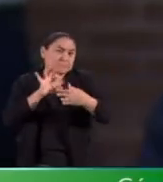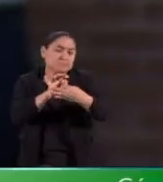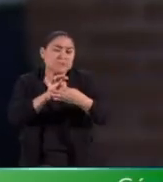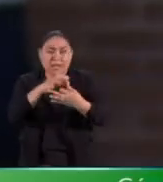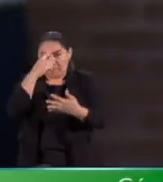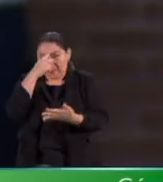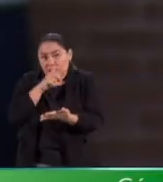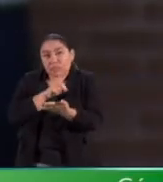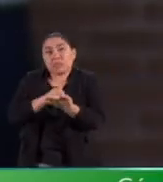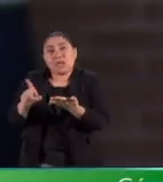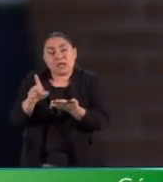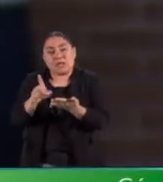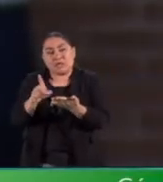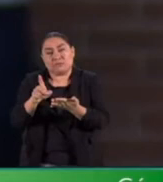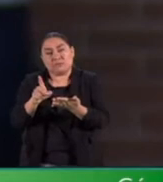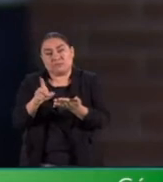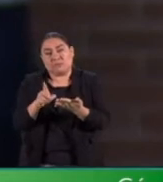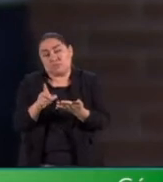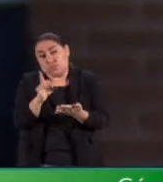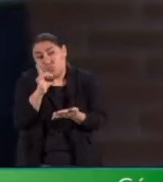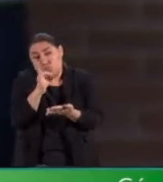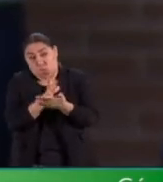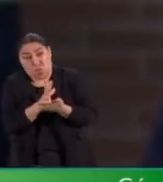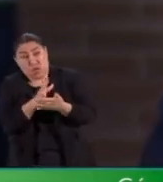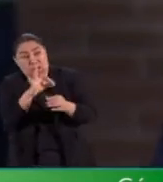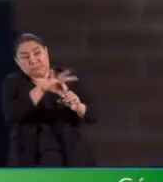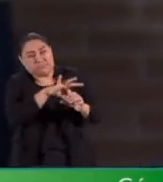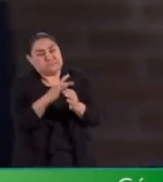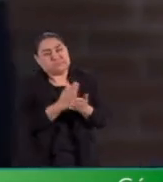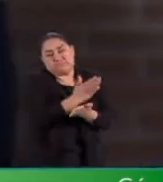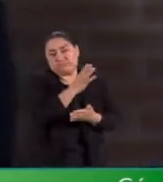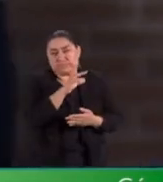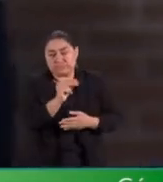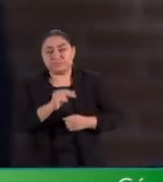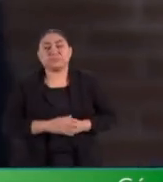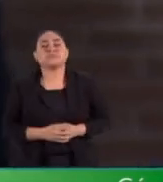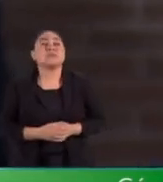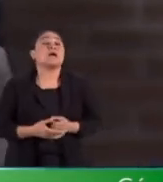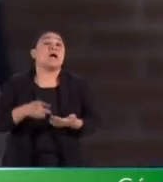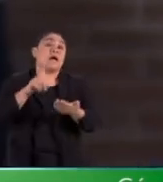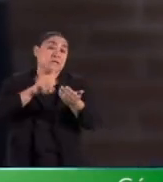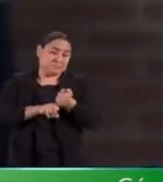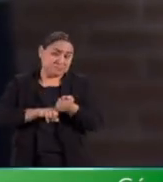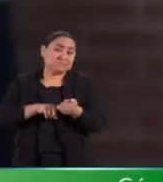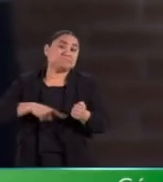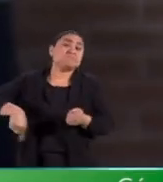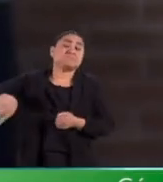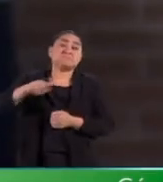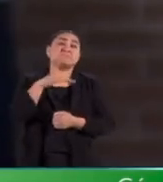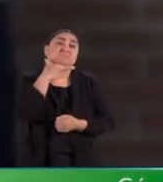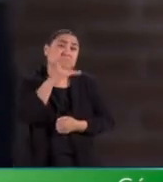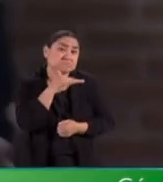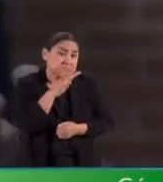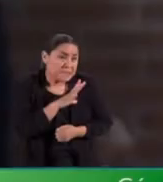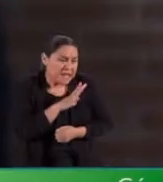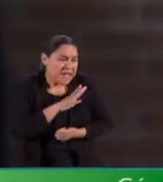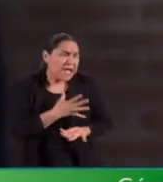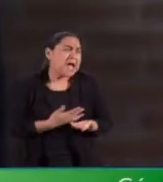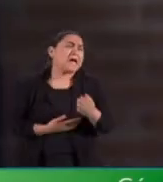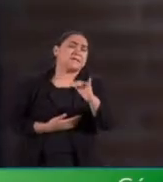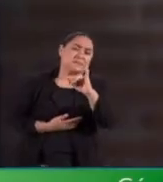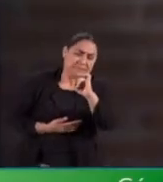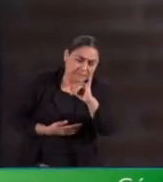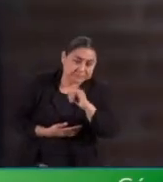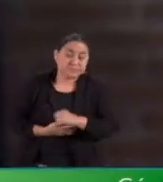derechos más allá de la política electoral. ¿Que ha habido corrupción? Sin duda.